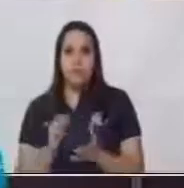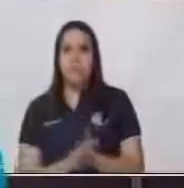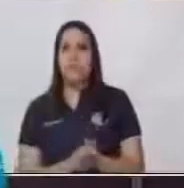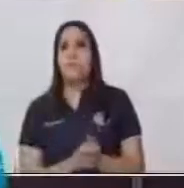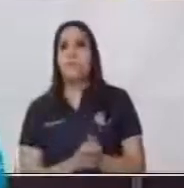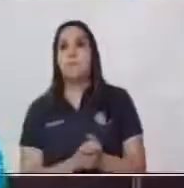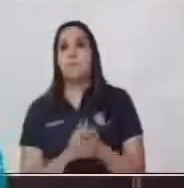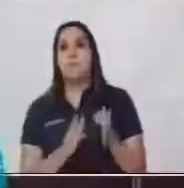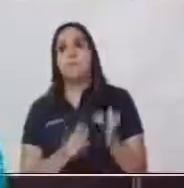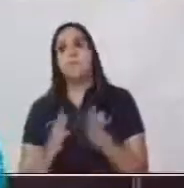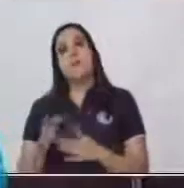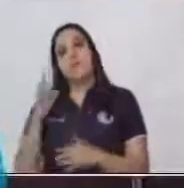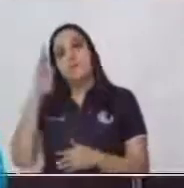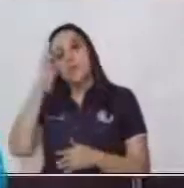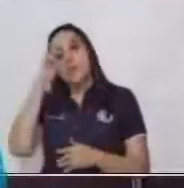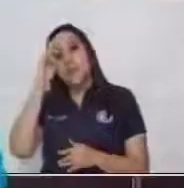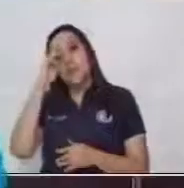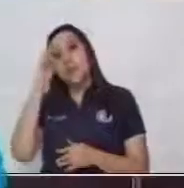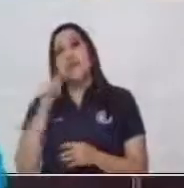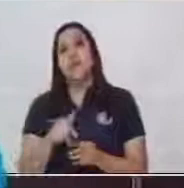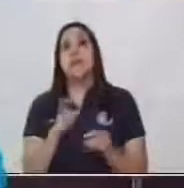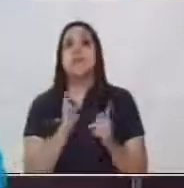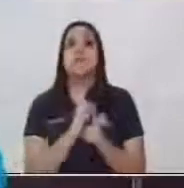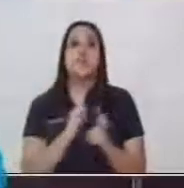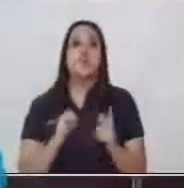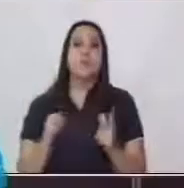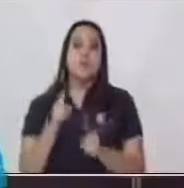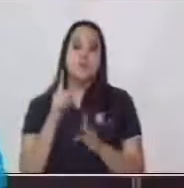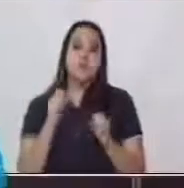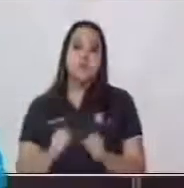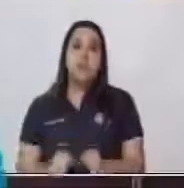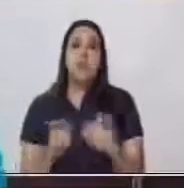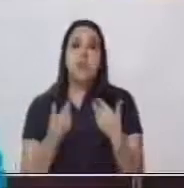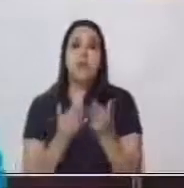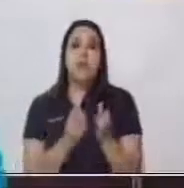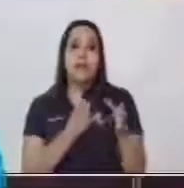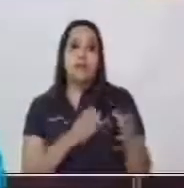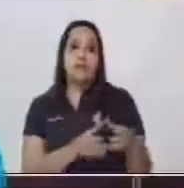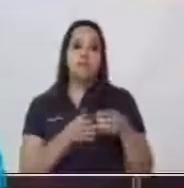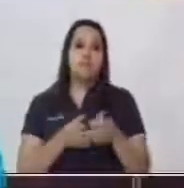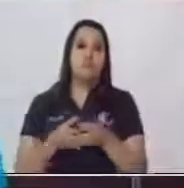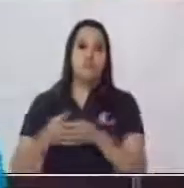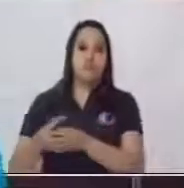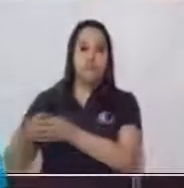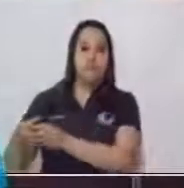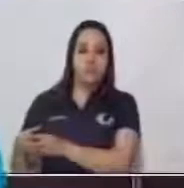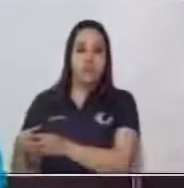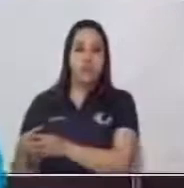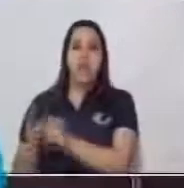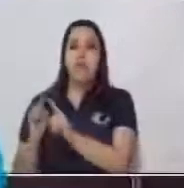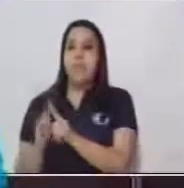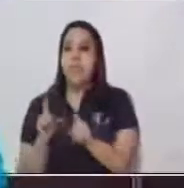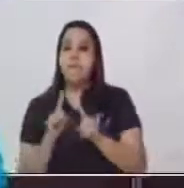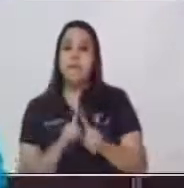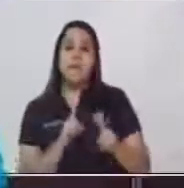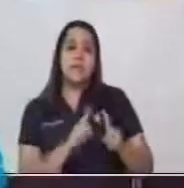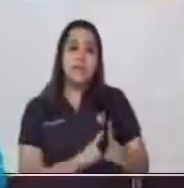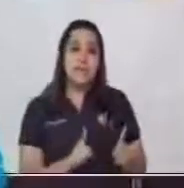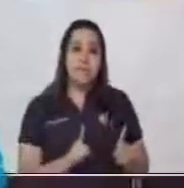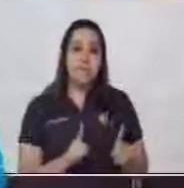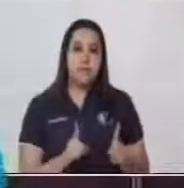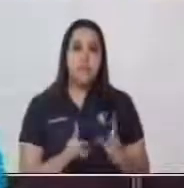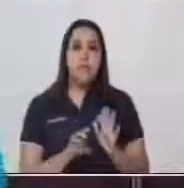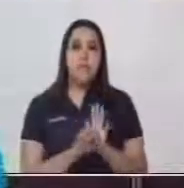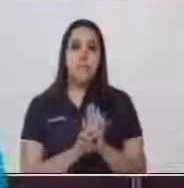Vamos a recordar que las oraciones pueden clasificarse siguiendo diferentes criterios, ¿sí?